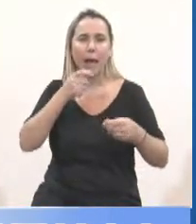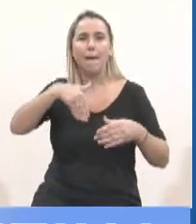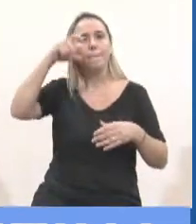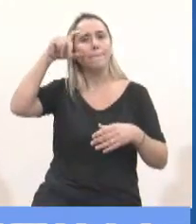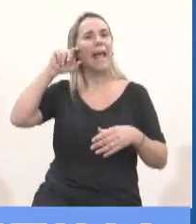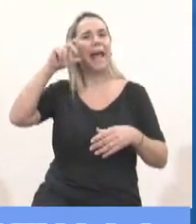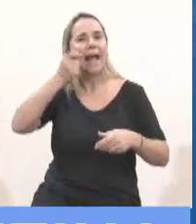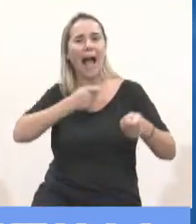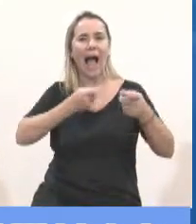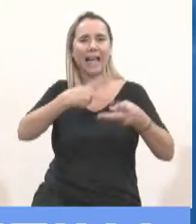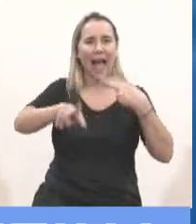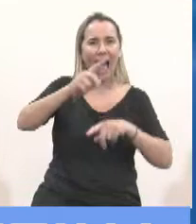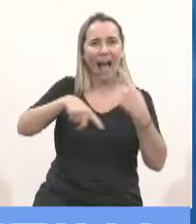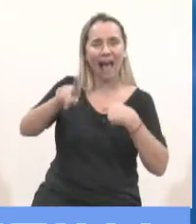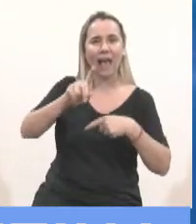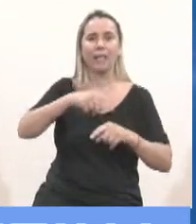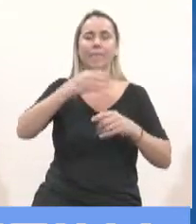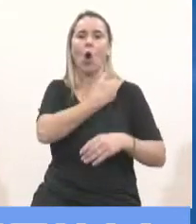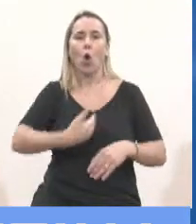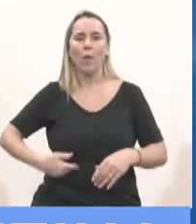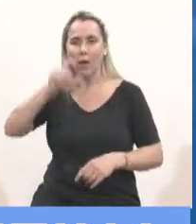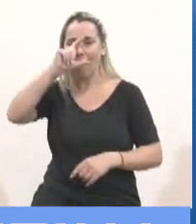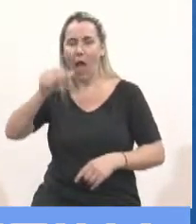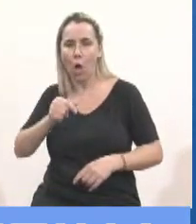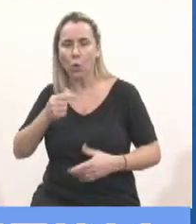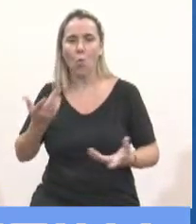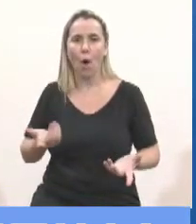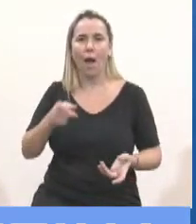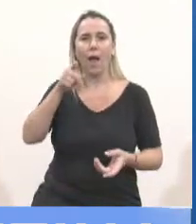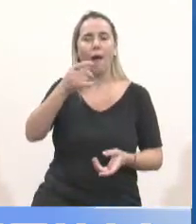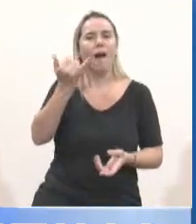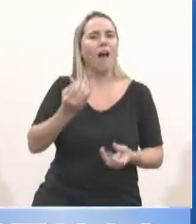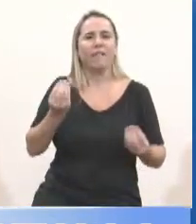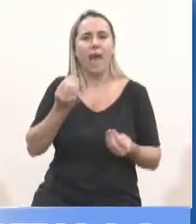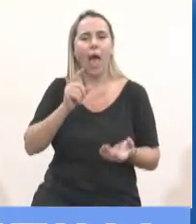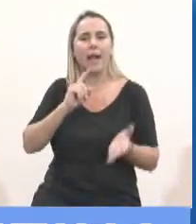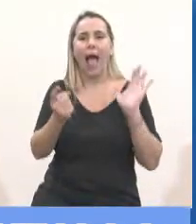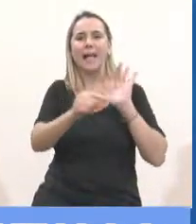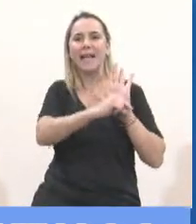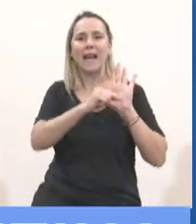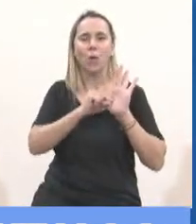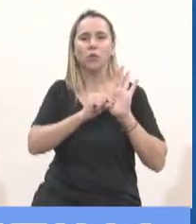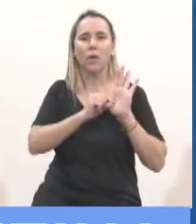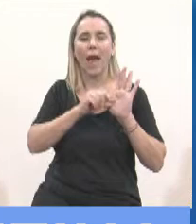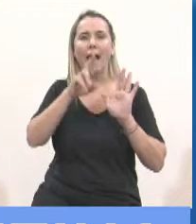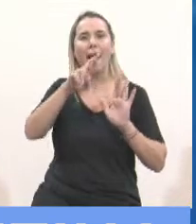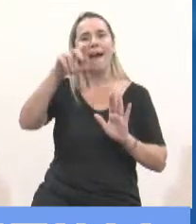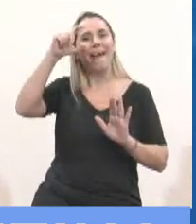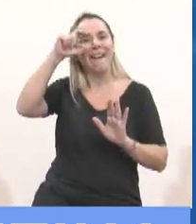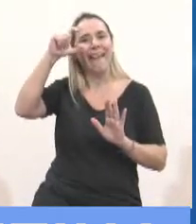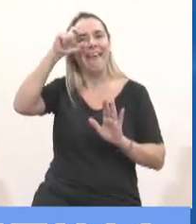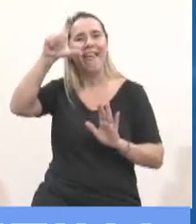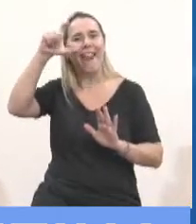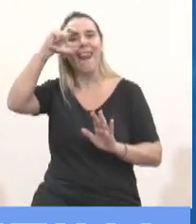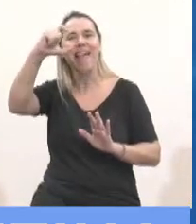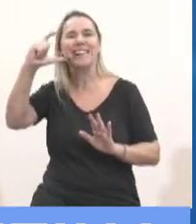megacanje, lo que pasó con el gobierno de la Rúa, tenía la cláusula reelección. Pero ¿por qué